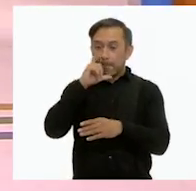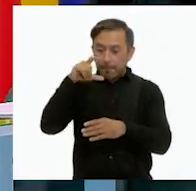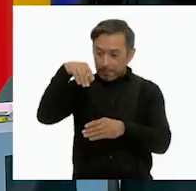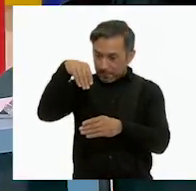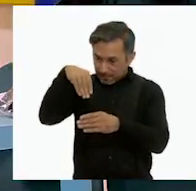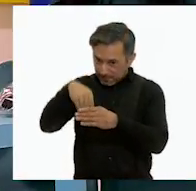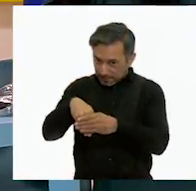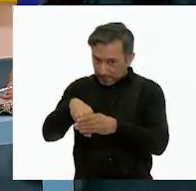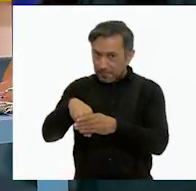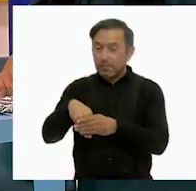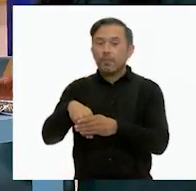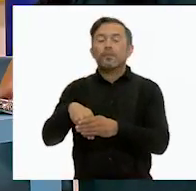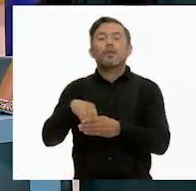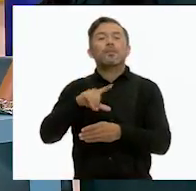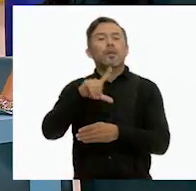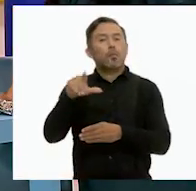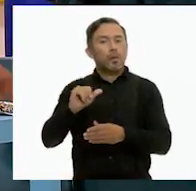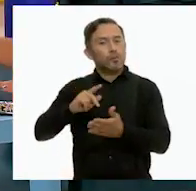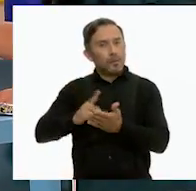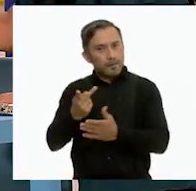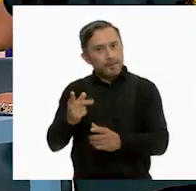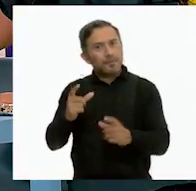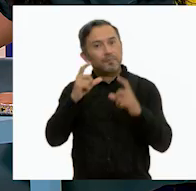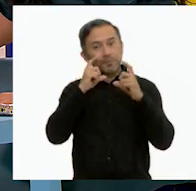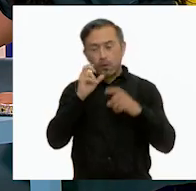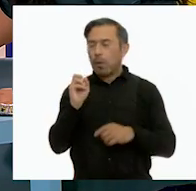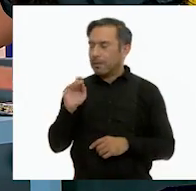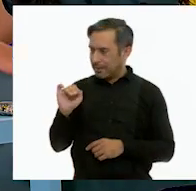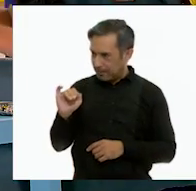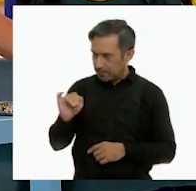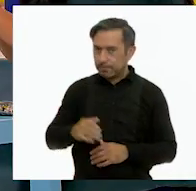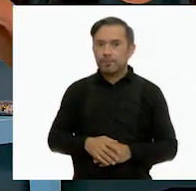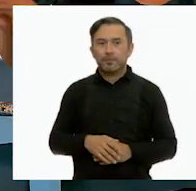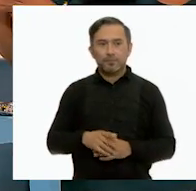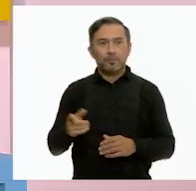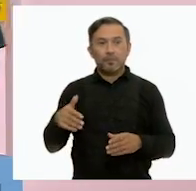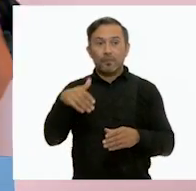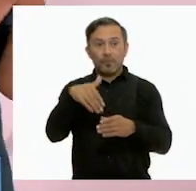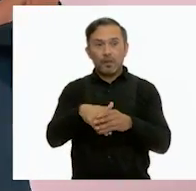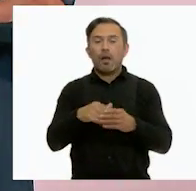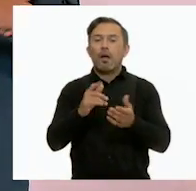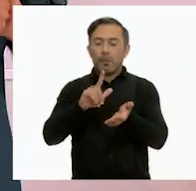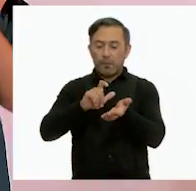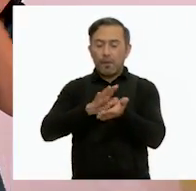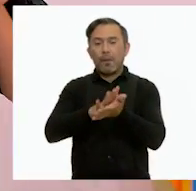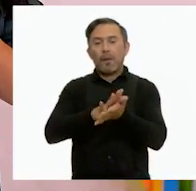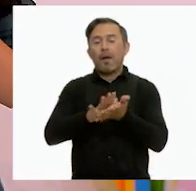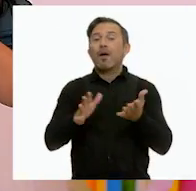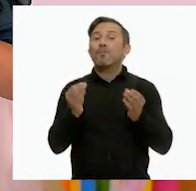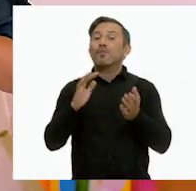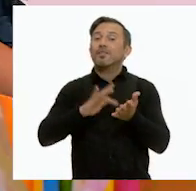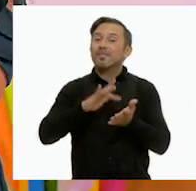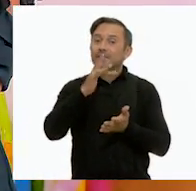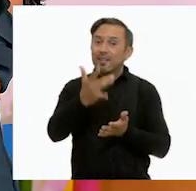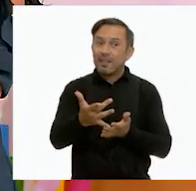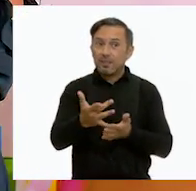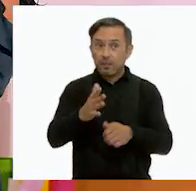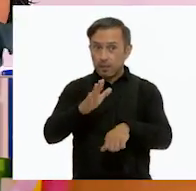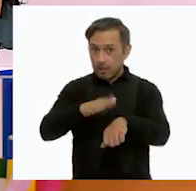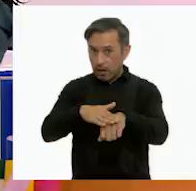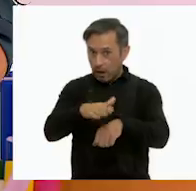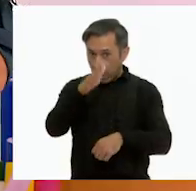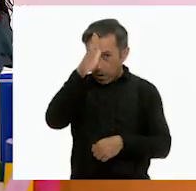después... tantito gel. Claro que sí. Ahí está. Ay, muchas, muchas gracias. Recuerden que debemos de